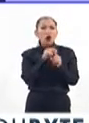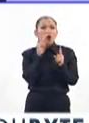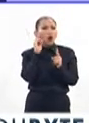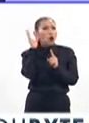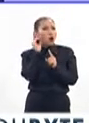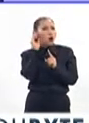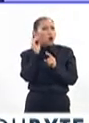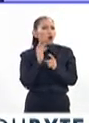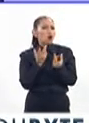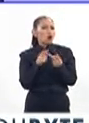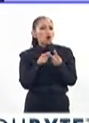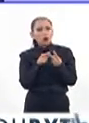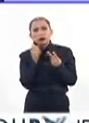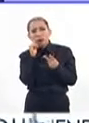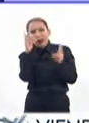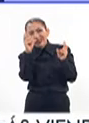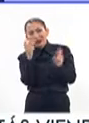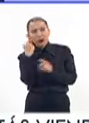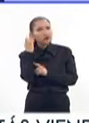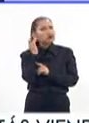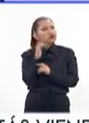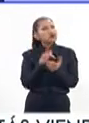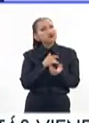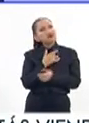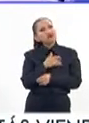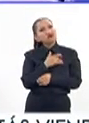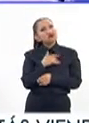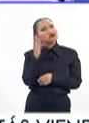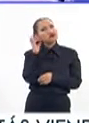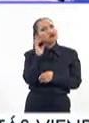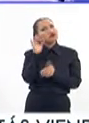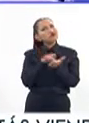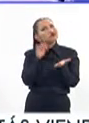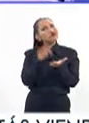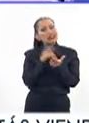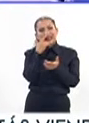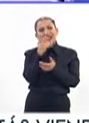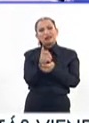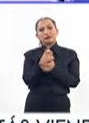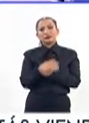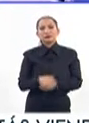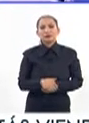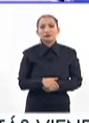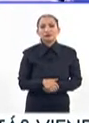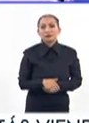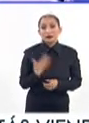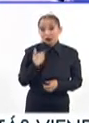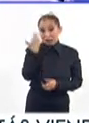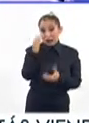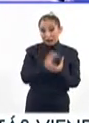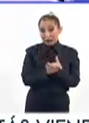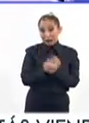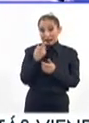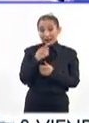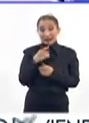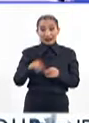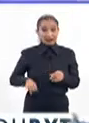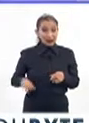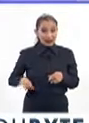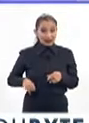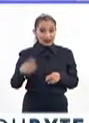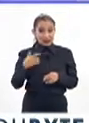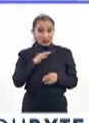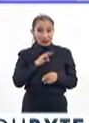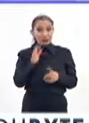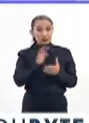radio, y siempre hay temas, ¿no? Siempre hay temas, siempre hay cosas muy extrañas. Oye, yo no sé si estés casado, pero es interesante que, digo, si lo